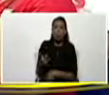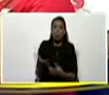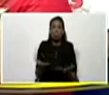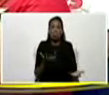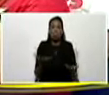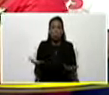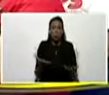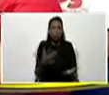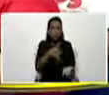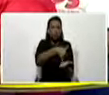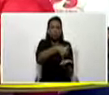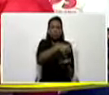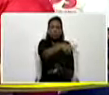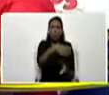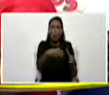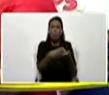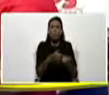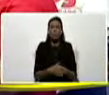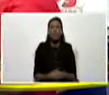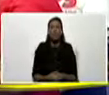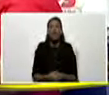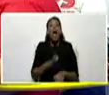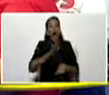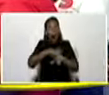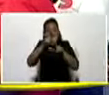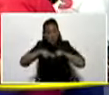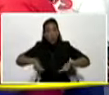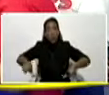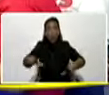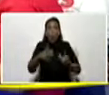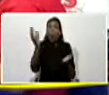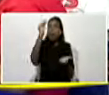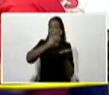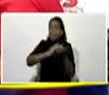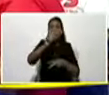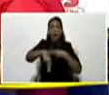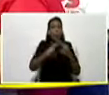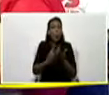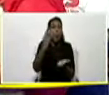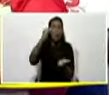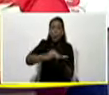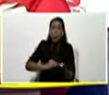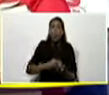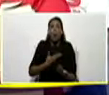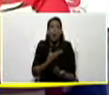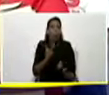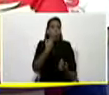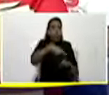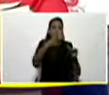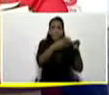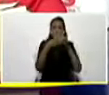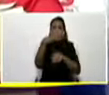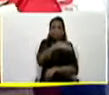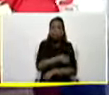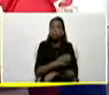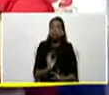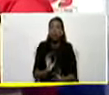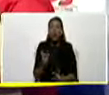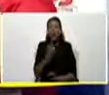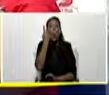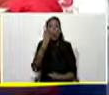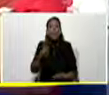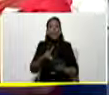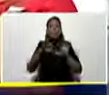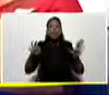Unos patarucos. Aquí en Pacastillo le decimos que aquí no vuelven más. Aquí el nuestro, que va para el 28, es Nicolás